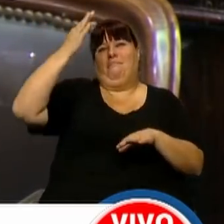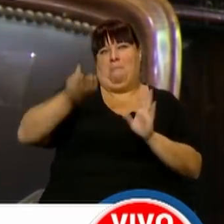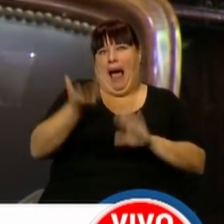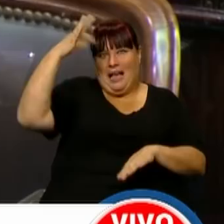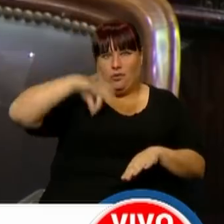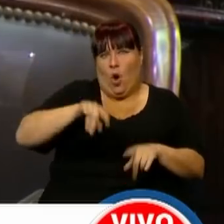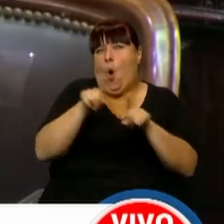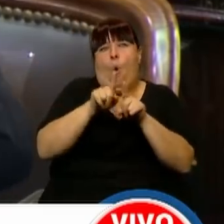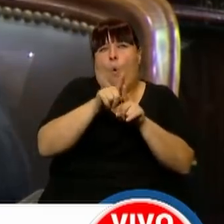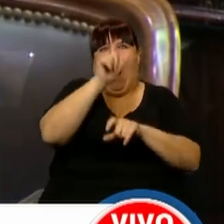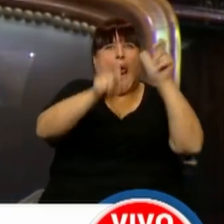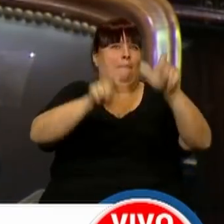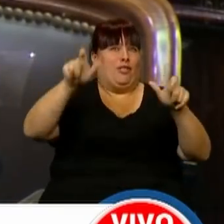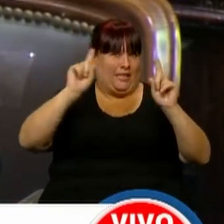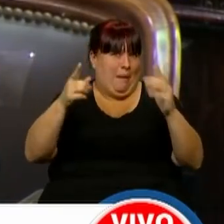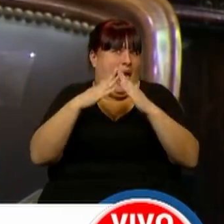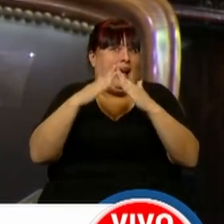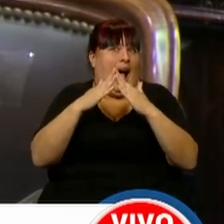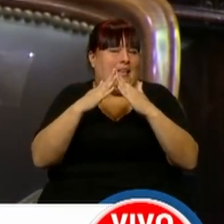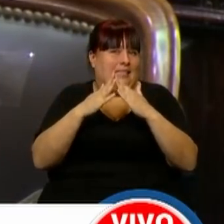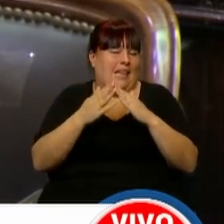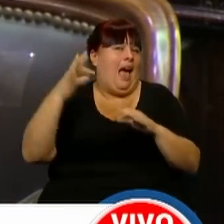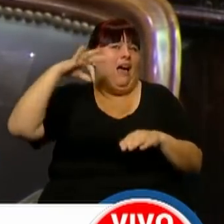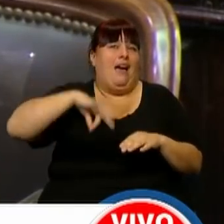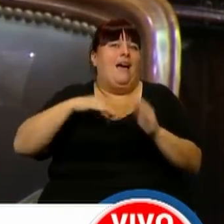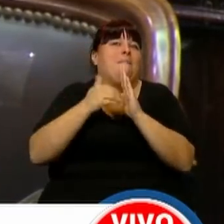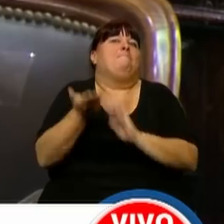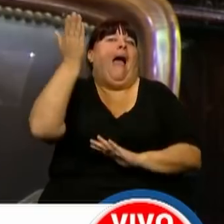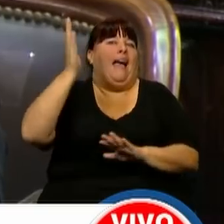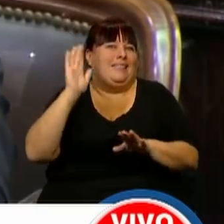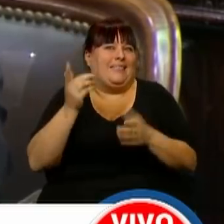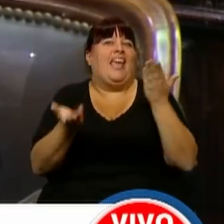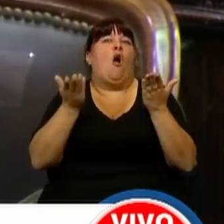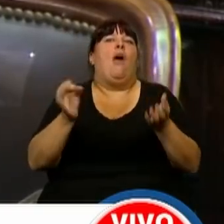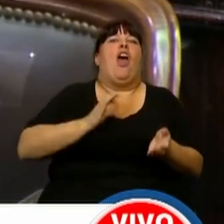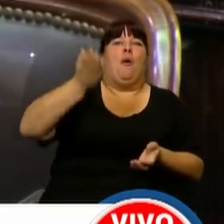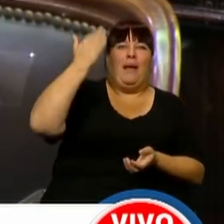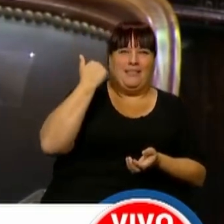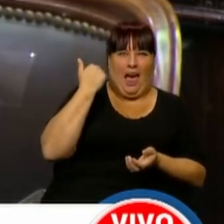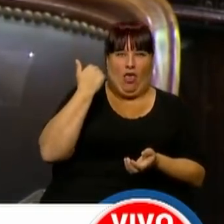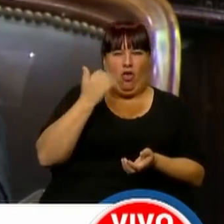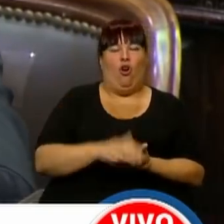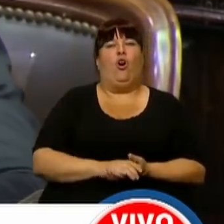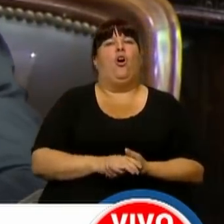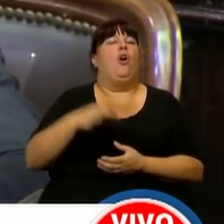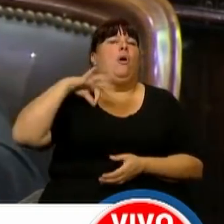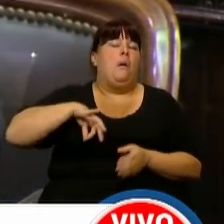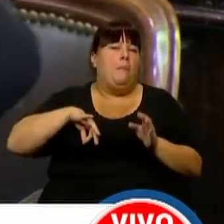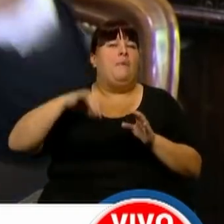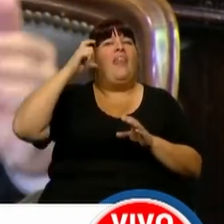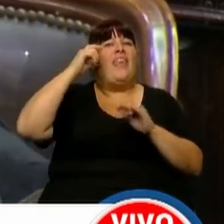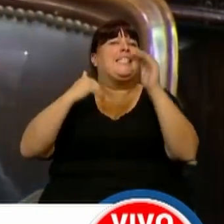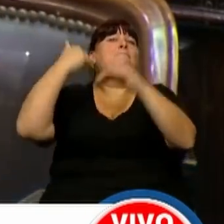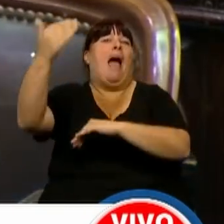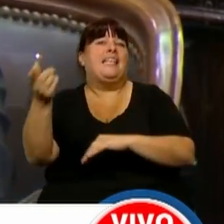más, como le pasa a cualquiera de las personas que está en la casa. Ganan nominalmente más de lo que ganaban el año pasado y ganan nominalmente 10